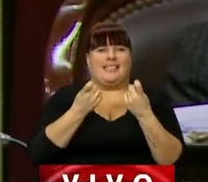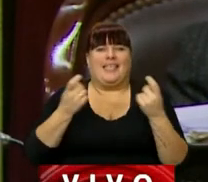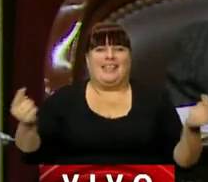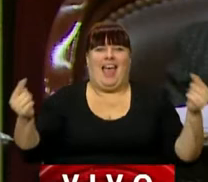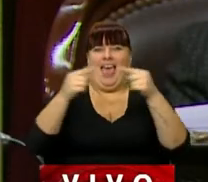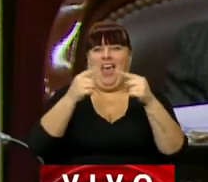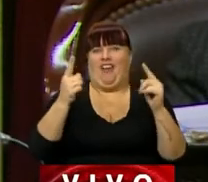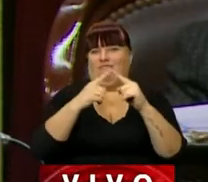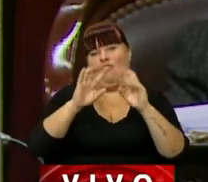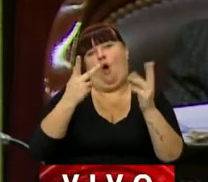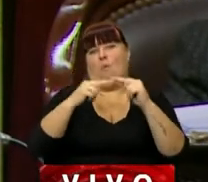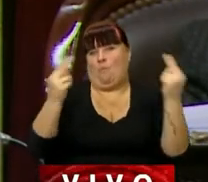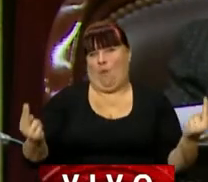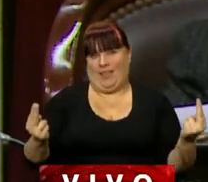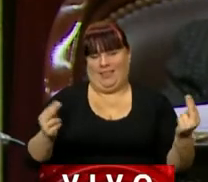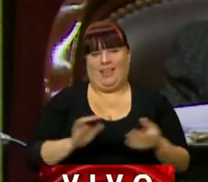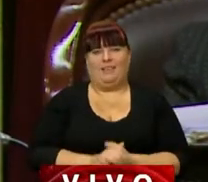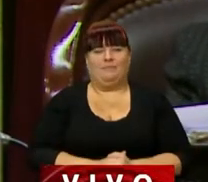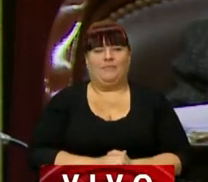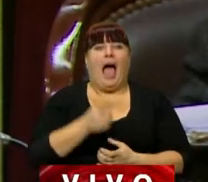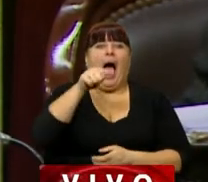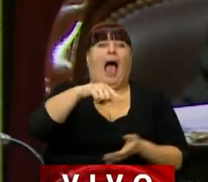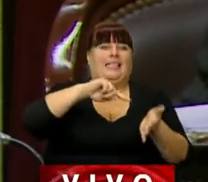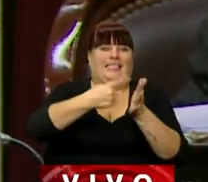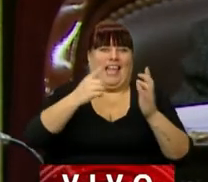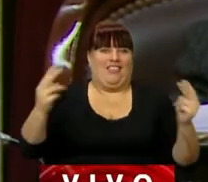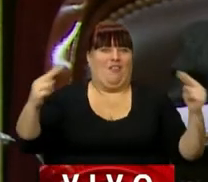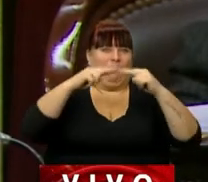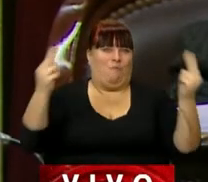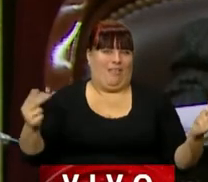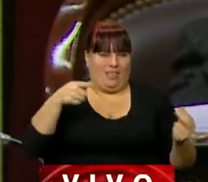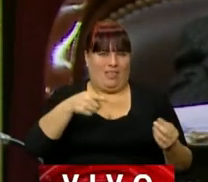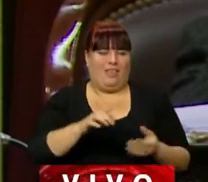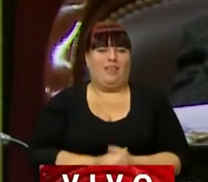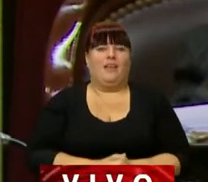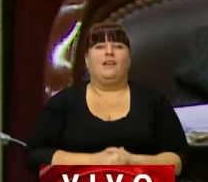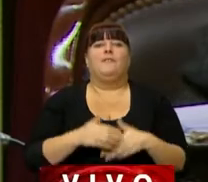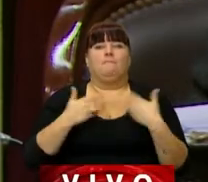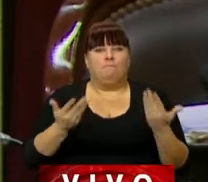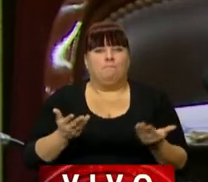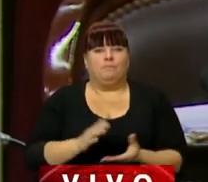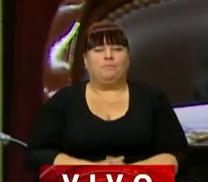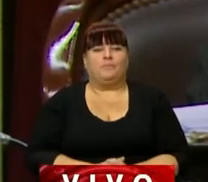mejor conectividad con el centro de la ciudad. Así que, por esto,